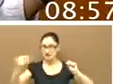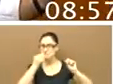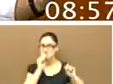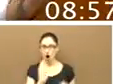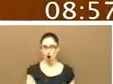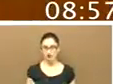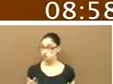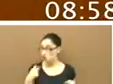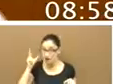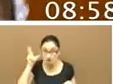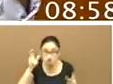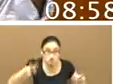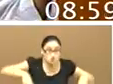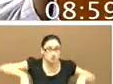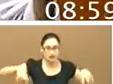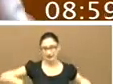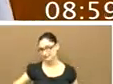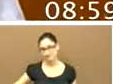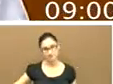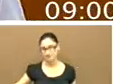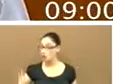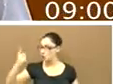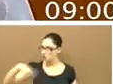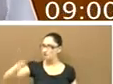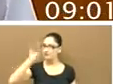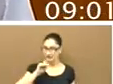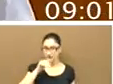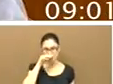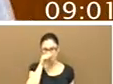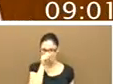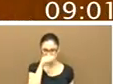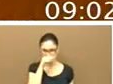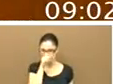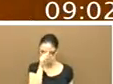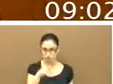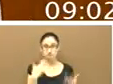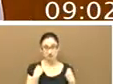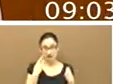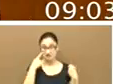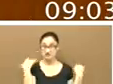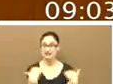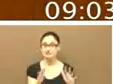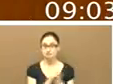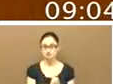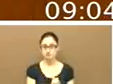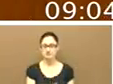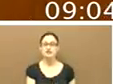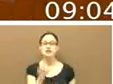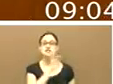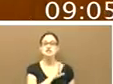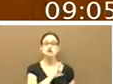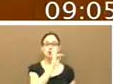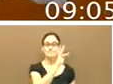escuchado anteriormente. Hoy he atendido lo que era parte inaudita, lo que da la vida. El señor Valentín García,